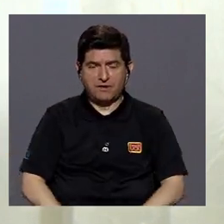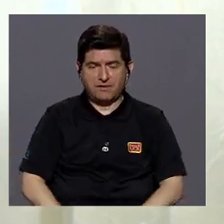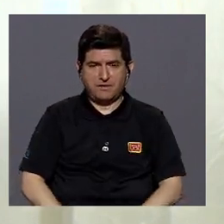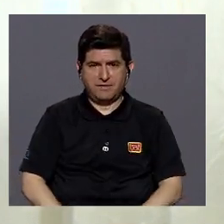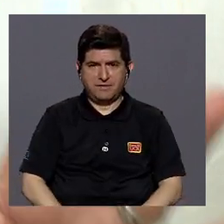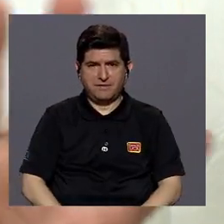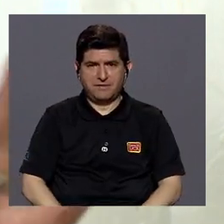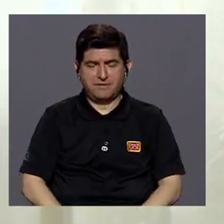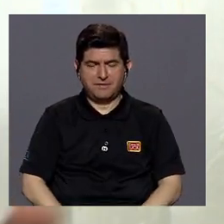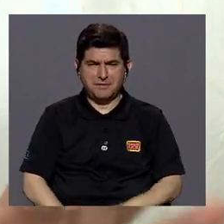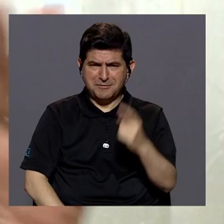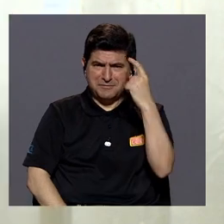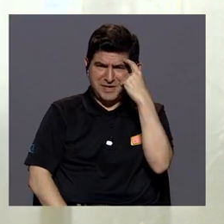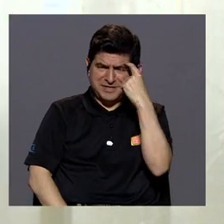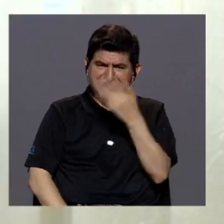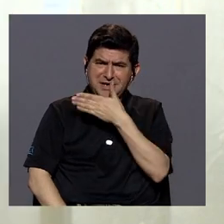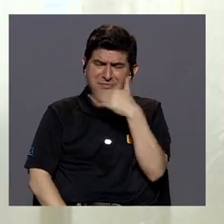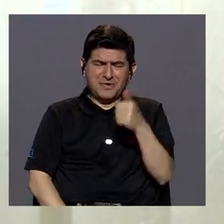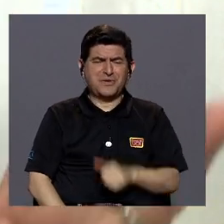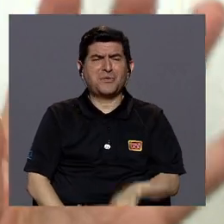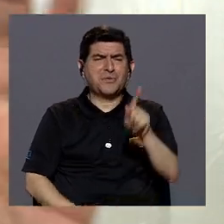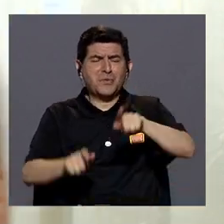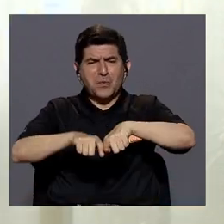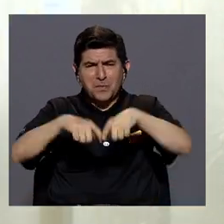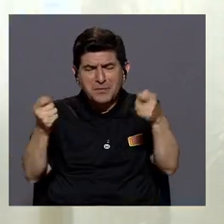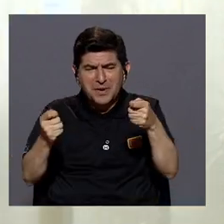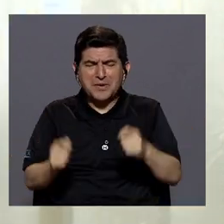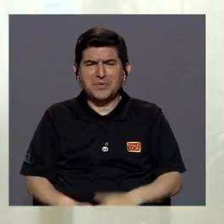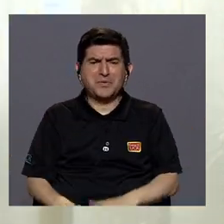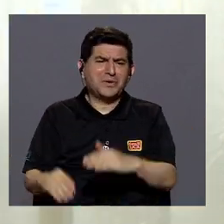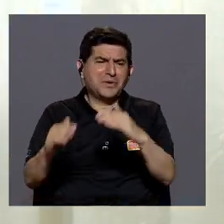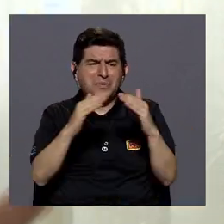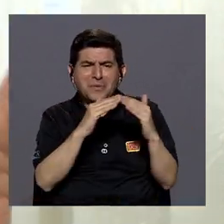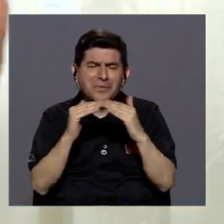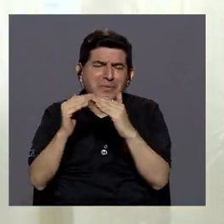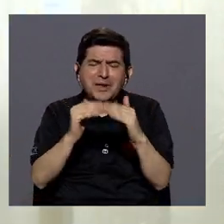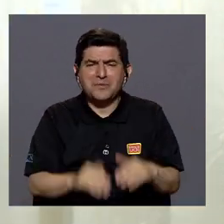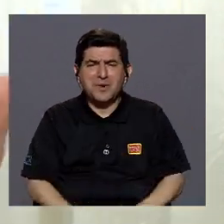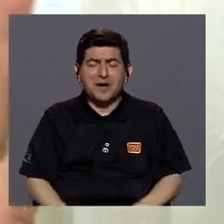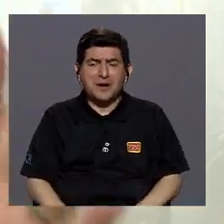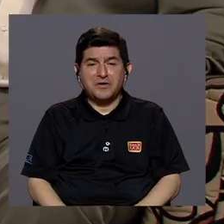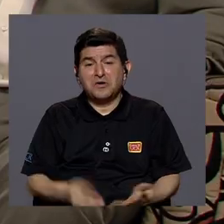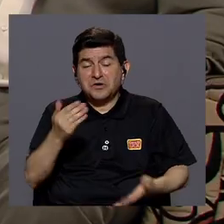hubiera sido un periquito del barrio, de cantón, y que le pegue.